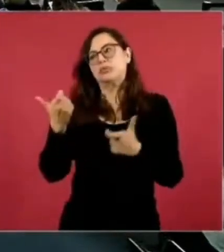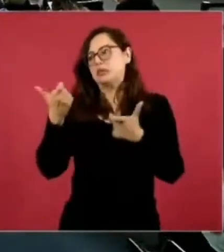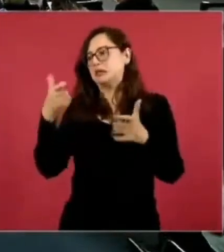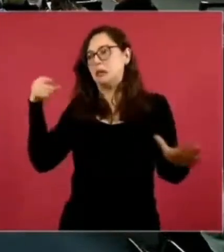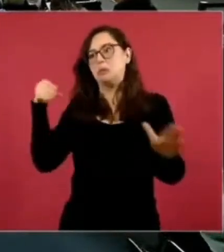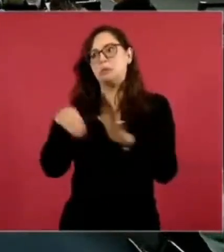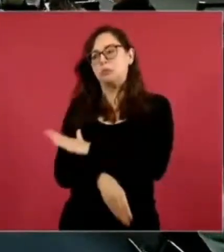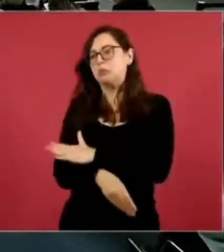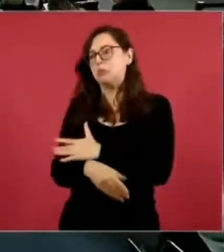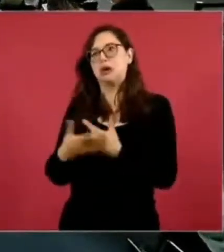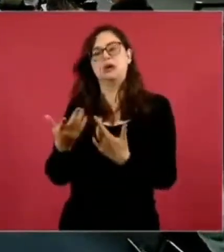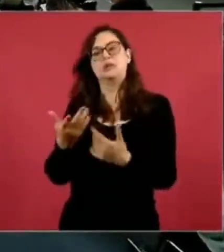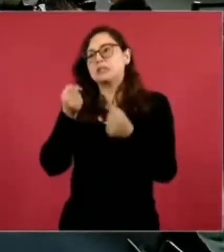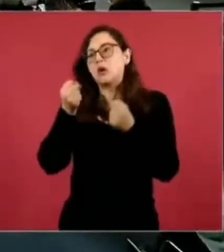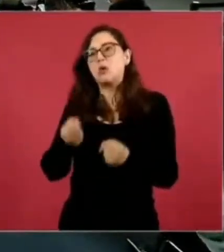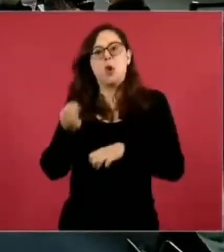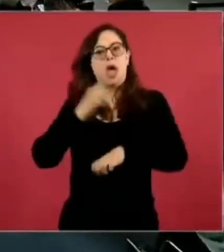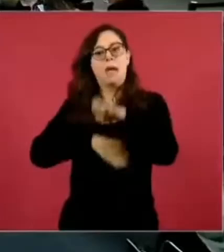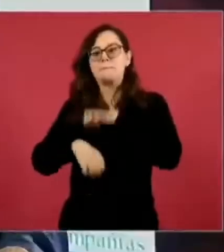devaluación.